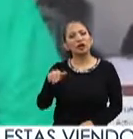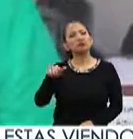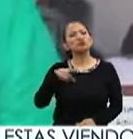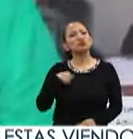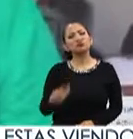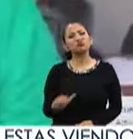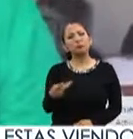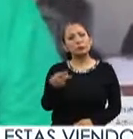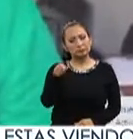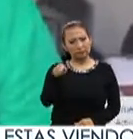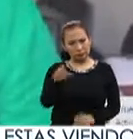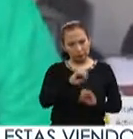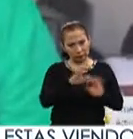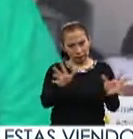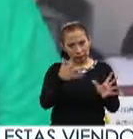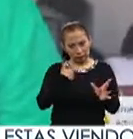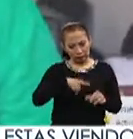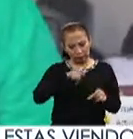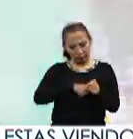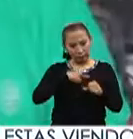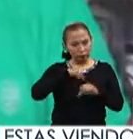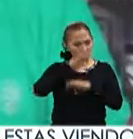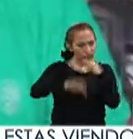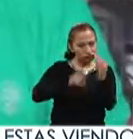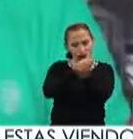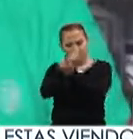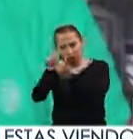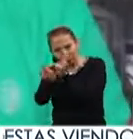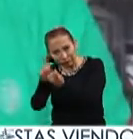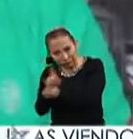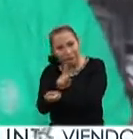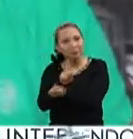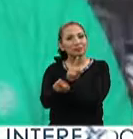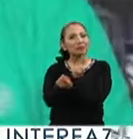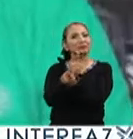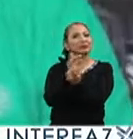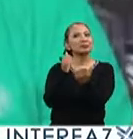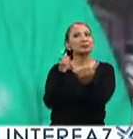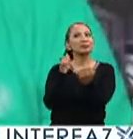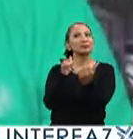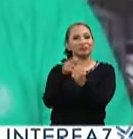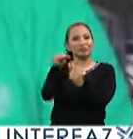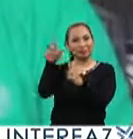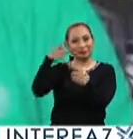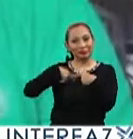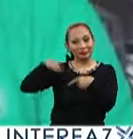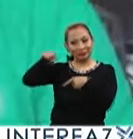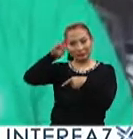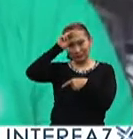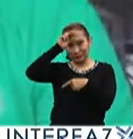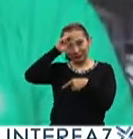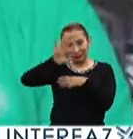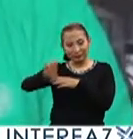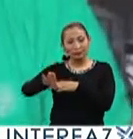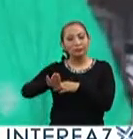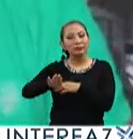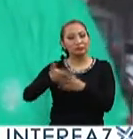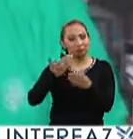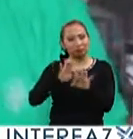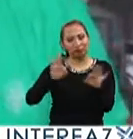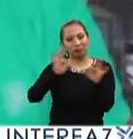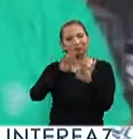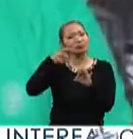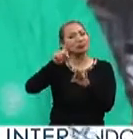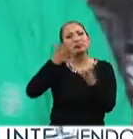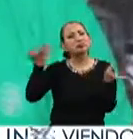te preguntaría, obviamente, la parte personal y toda esta convivencia que tuviste con pues las personas de Monterrey es muy